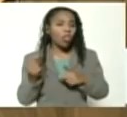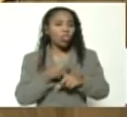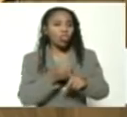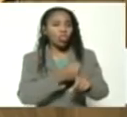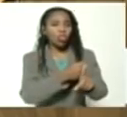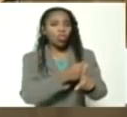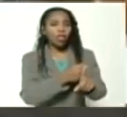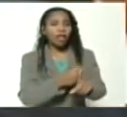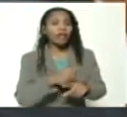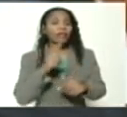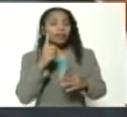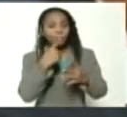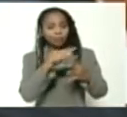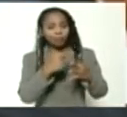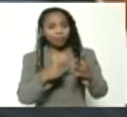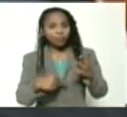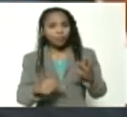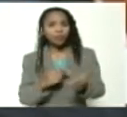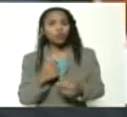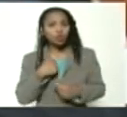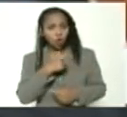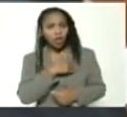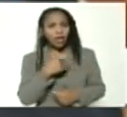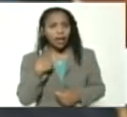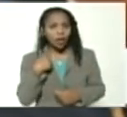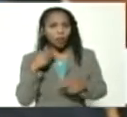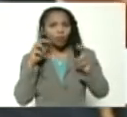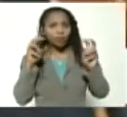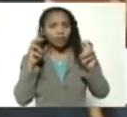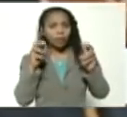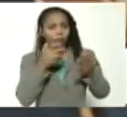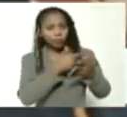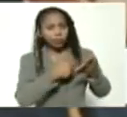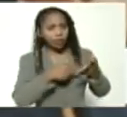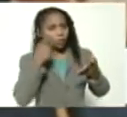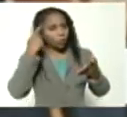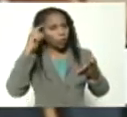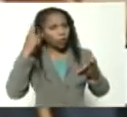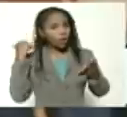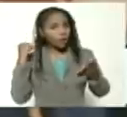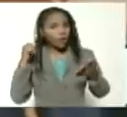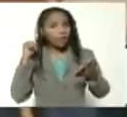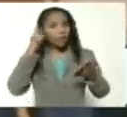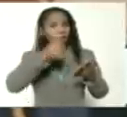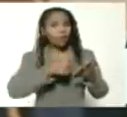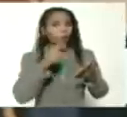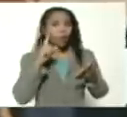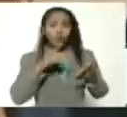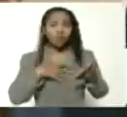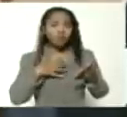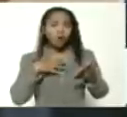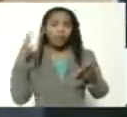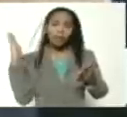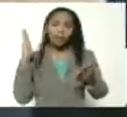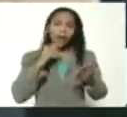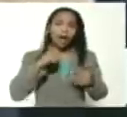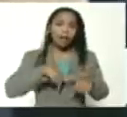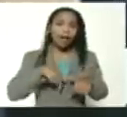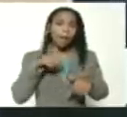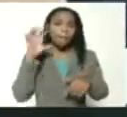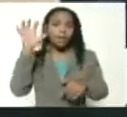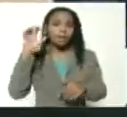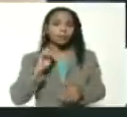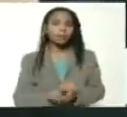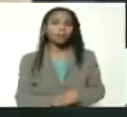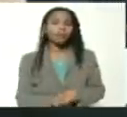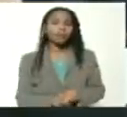de Cantaura, de Yumare, del Amparo. Yo quisiera citar, recordando todas esas épocas que no pueden regresar a nuestro país,